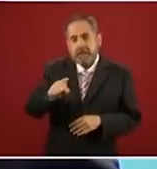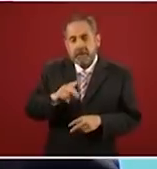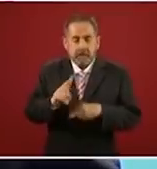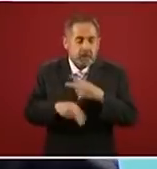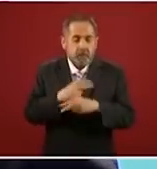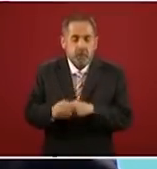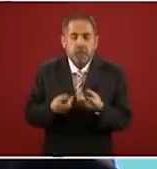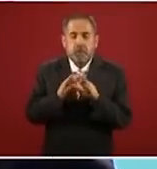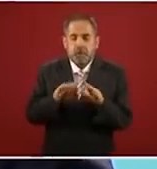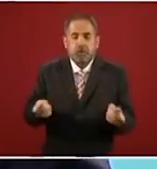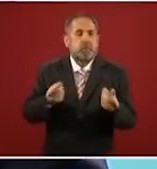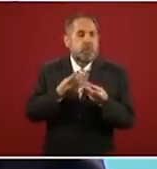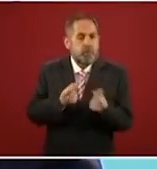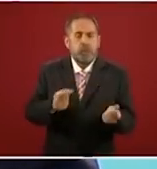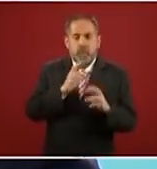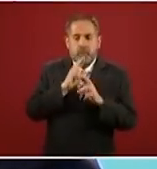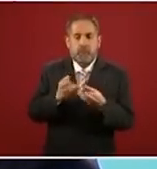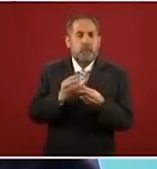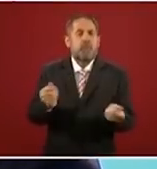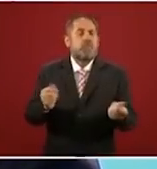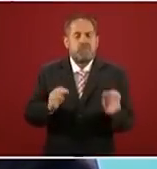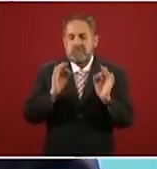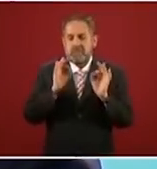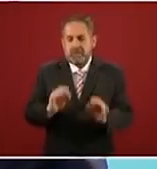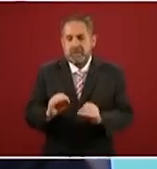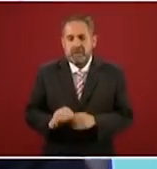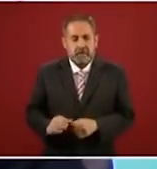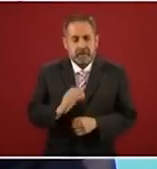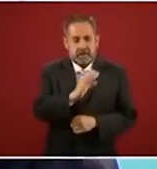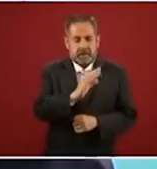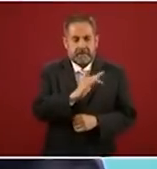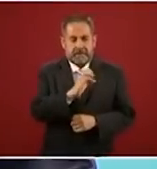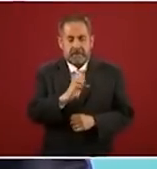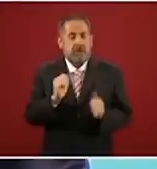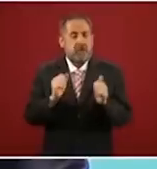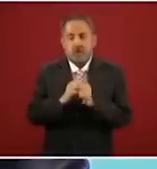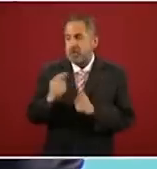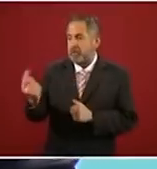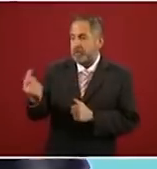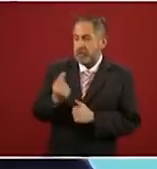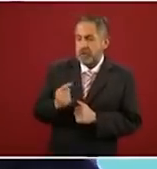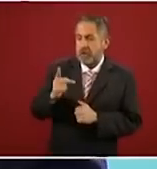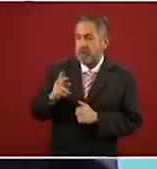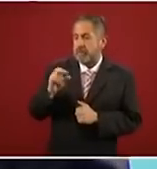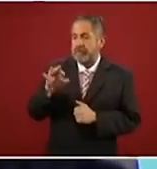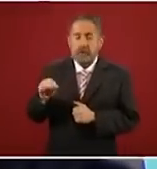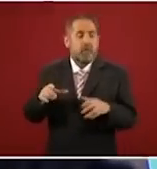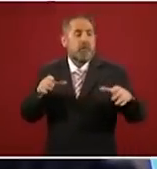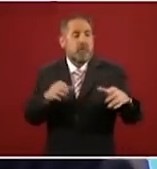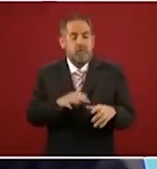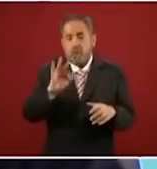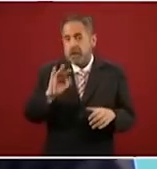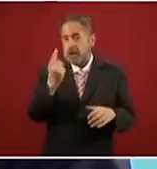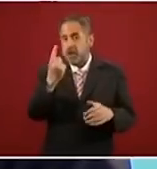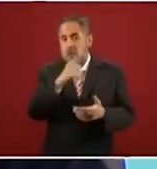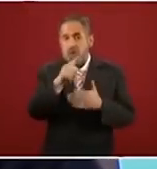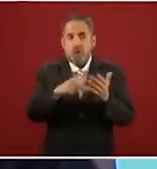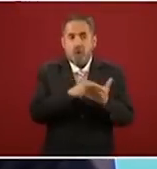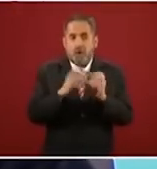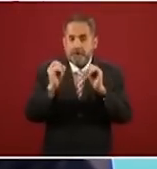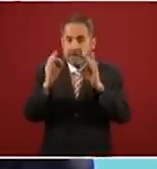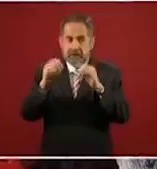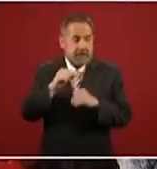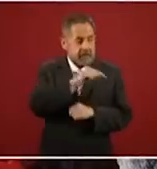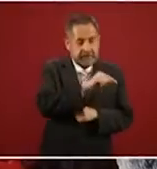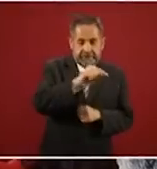quejas que se concilian que es por parte de cf con presencia en 41 módulos en todo el país y estamos